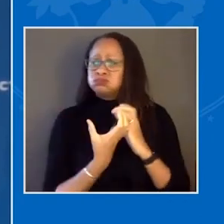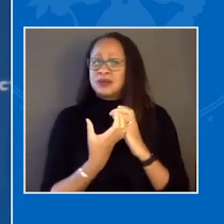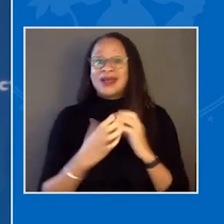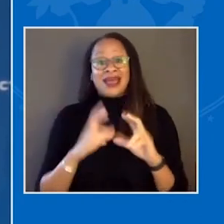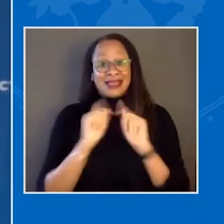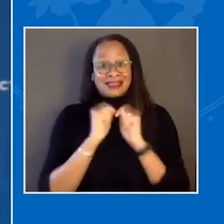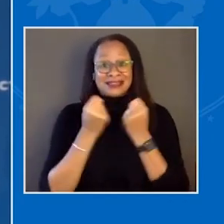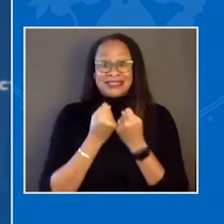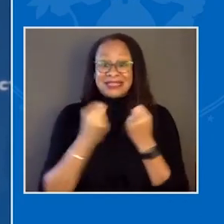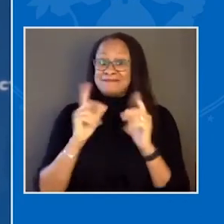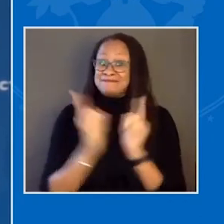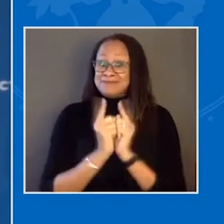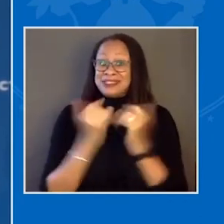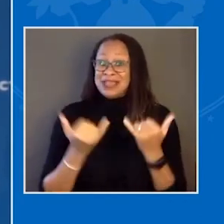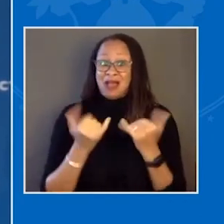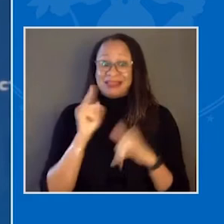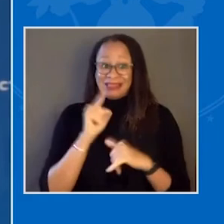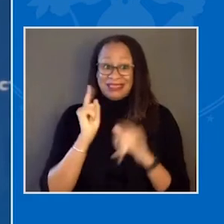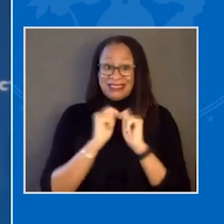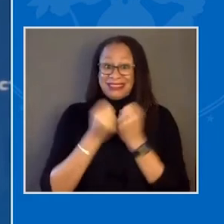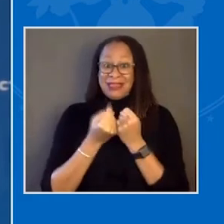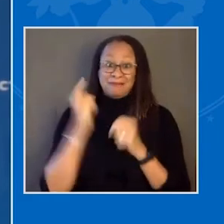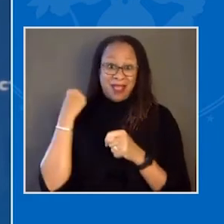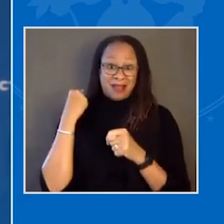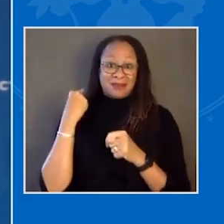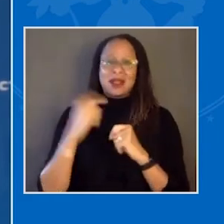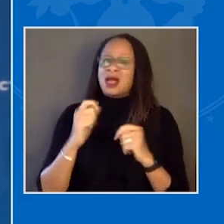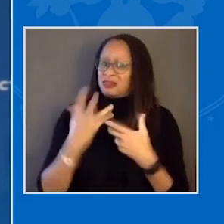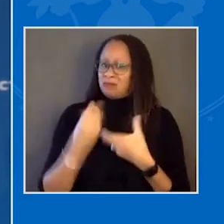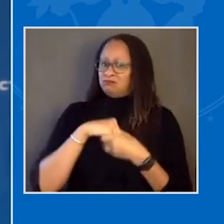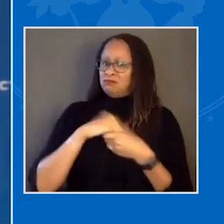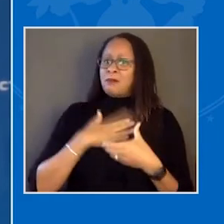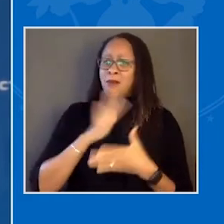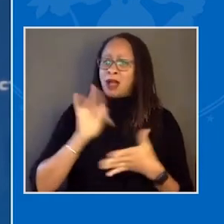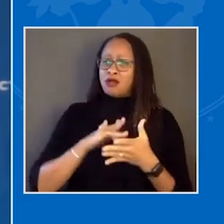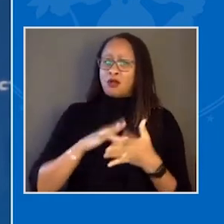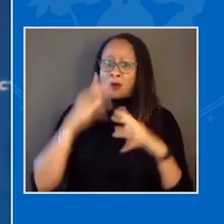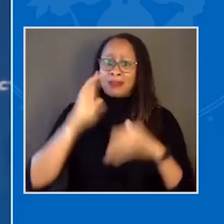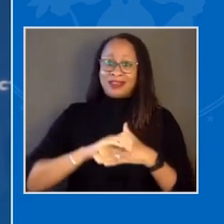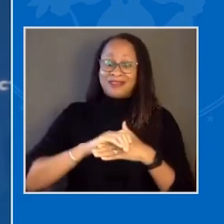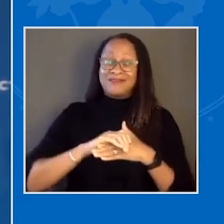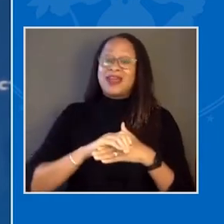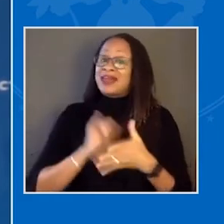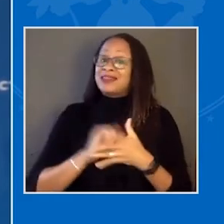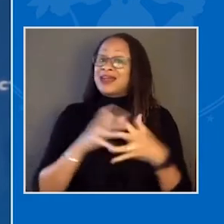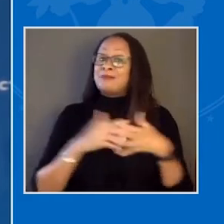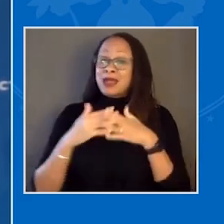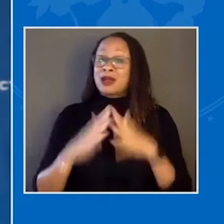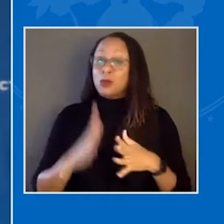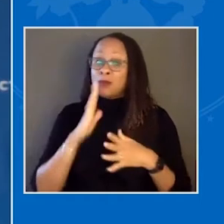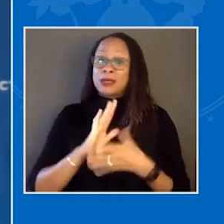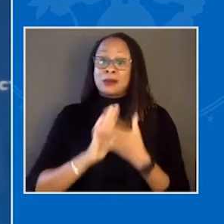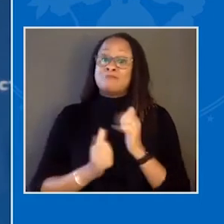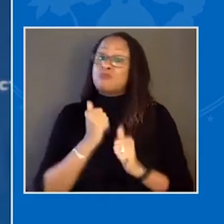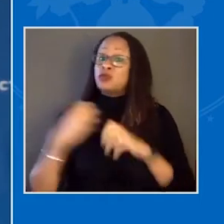Este equipo es perfecto para este momento. Este equipo que me respalda encarna mis convicciones de que Estados Unidos es más